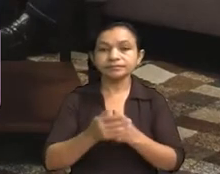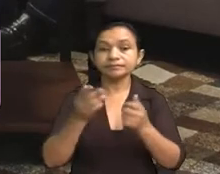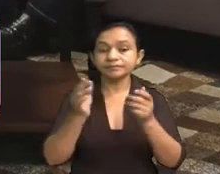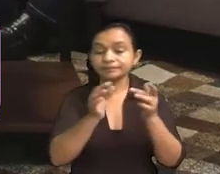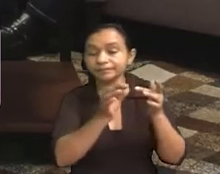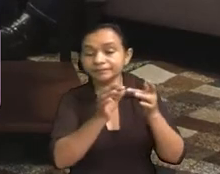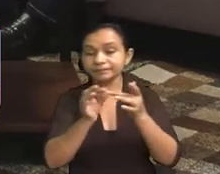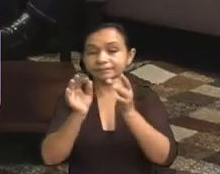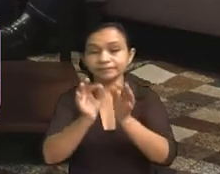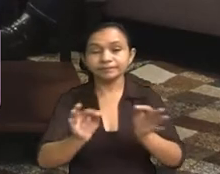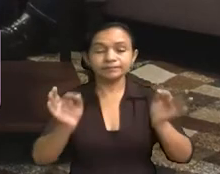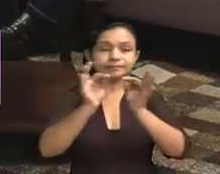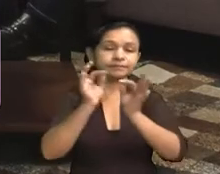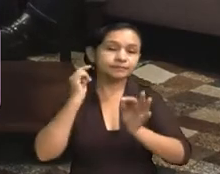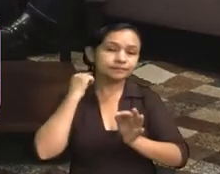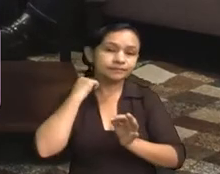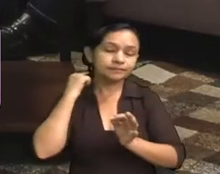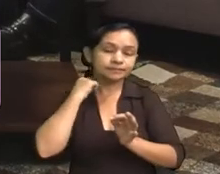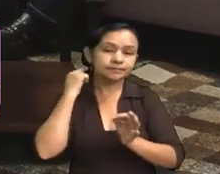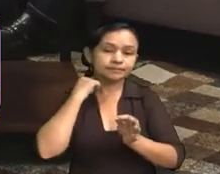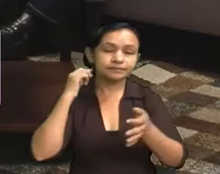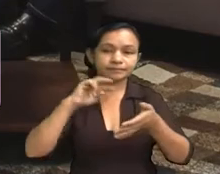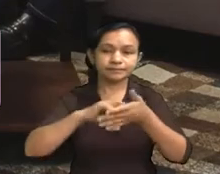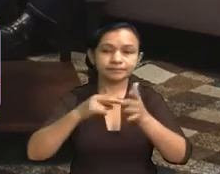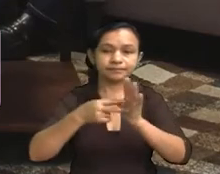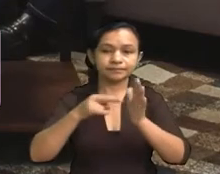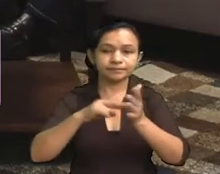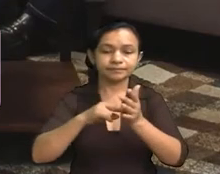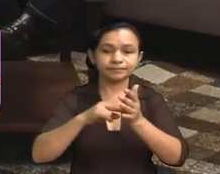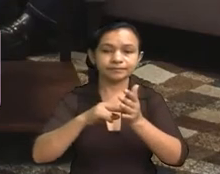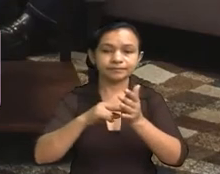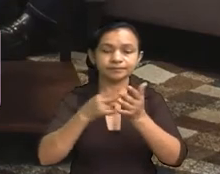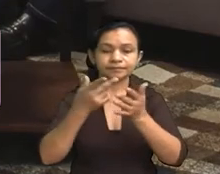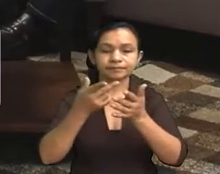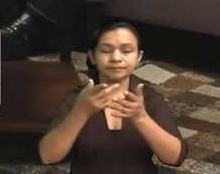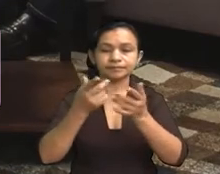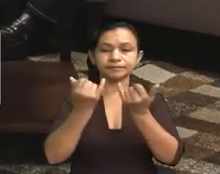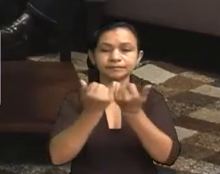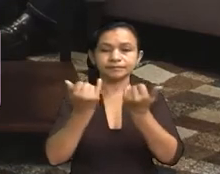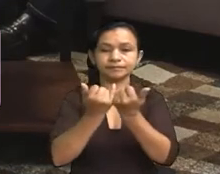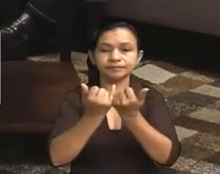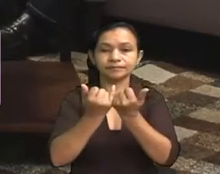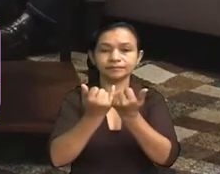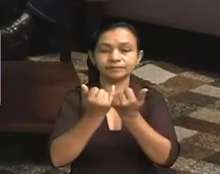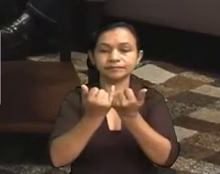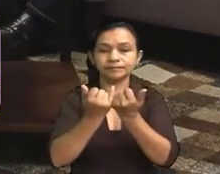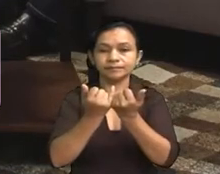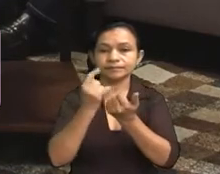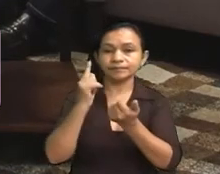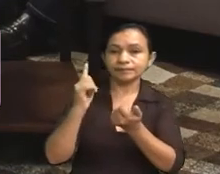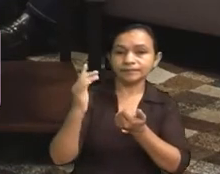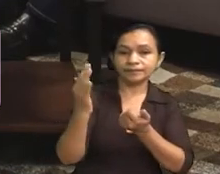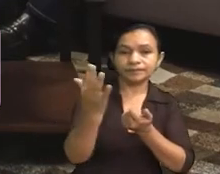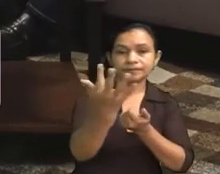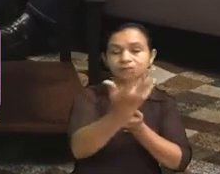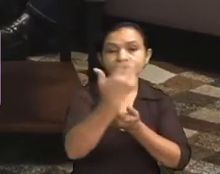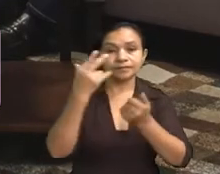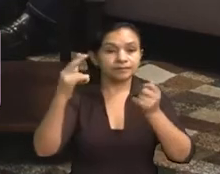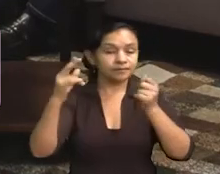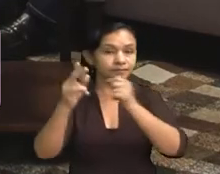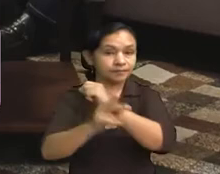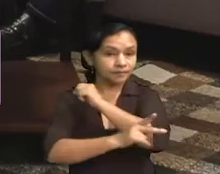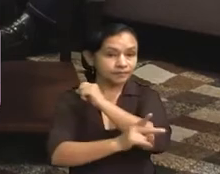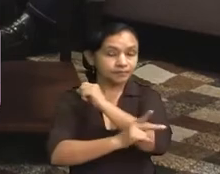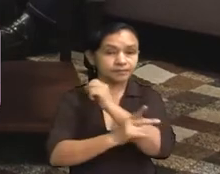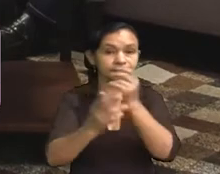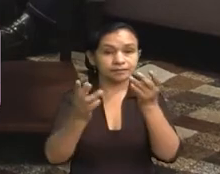priorizar siempre lo que es el sistema de transmisión en todo el país. Está